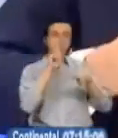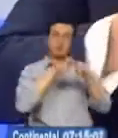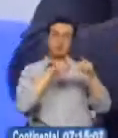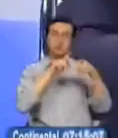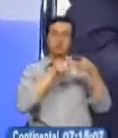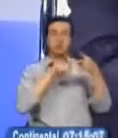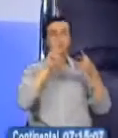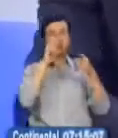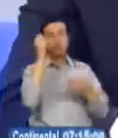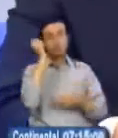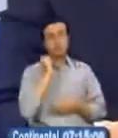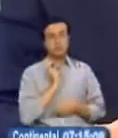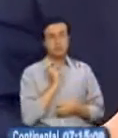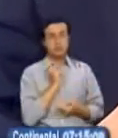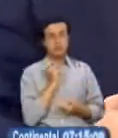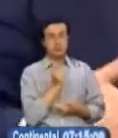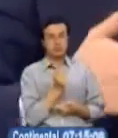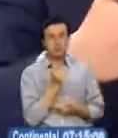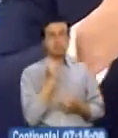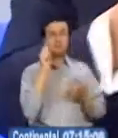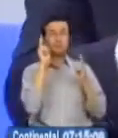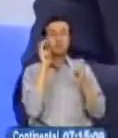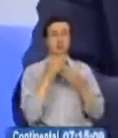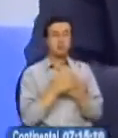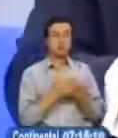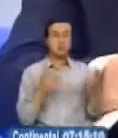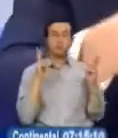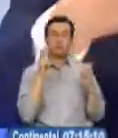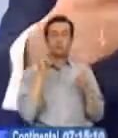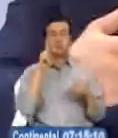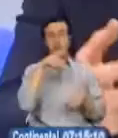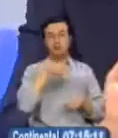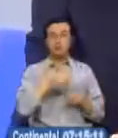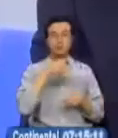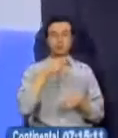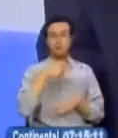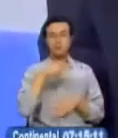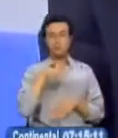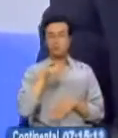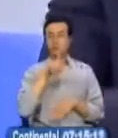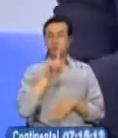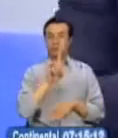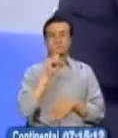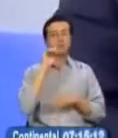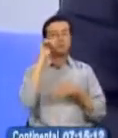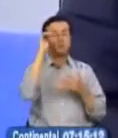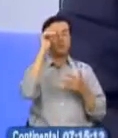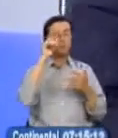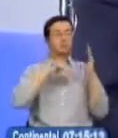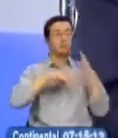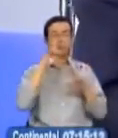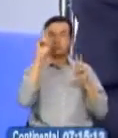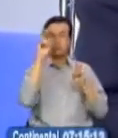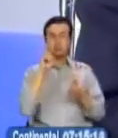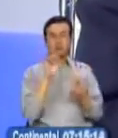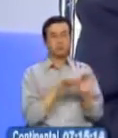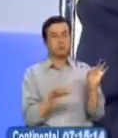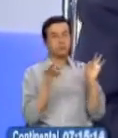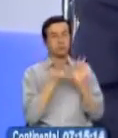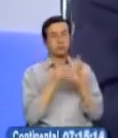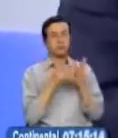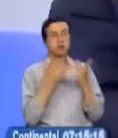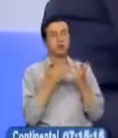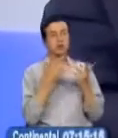solo en términos de remuneración económica, no solo en términos de profesores con PhD, etcétera, etcétera, sino en términos de contenido, que es lo fundamental.